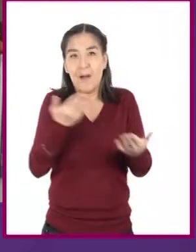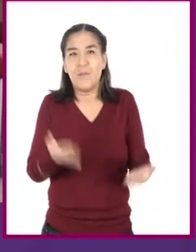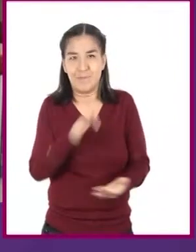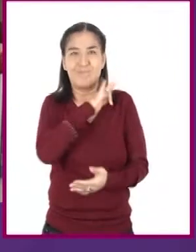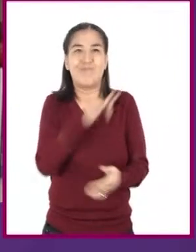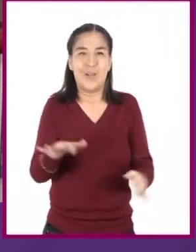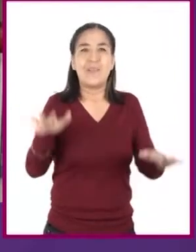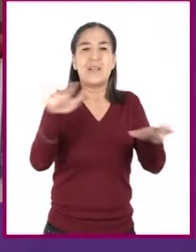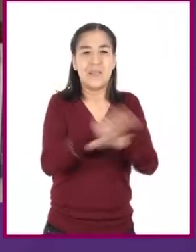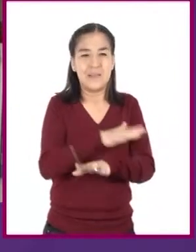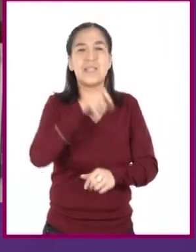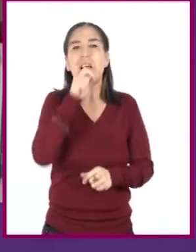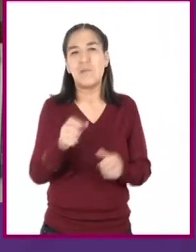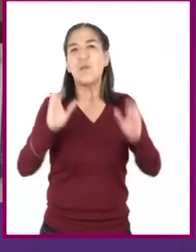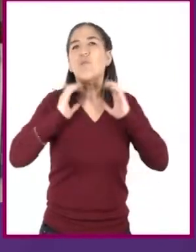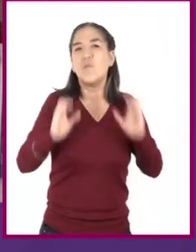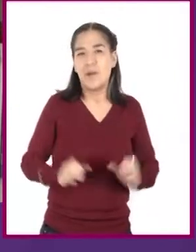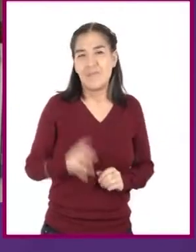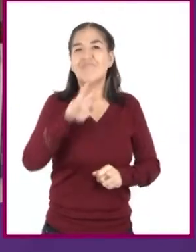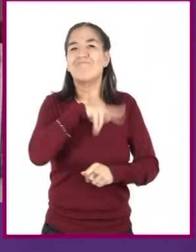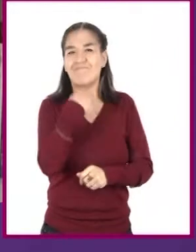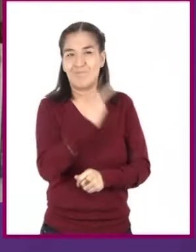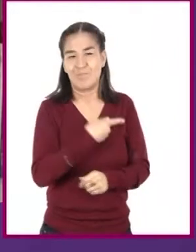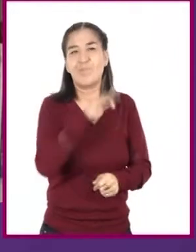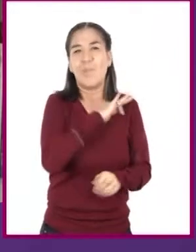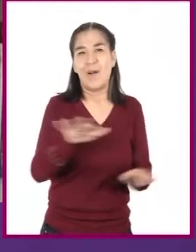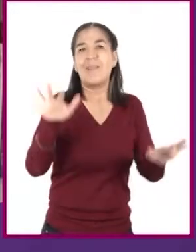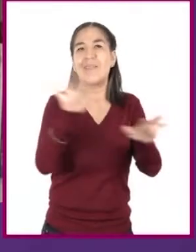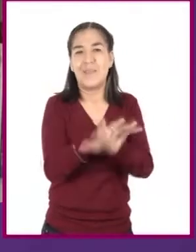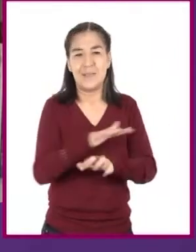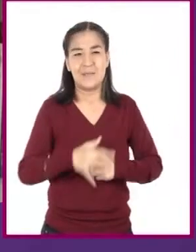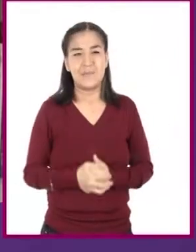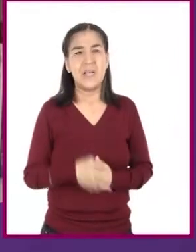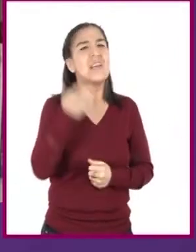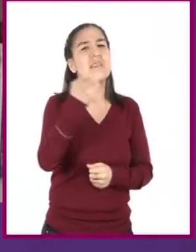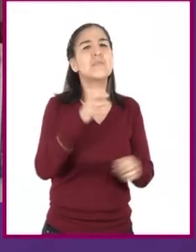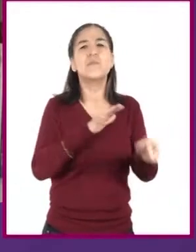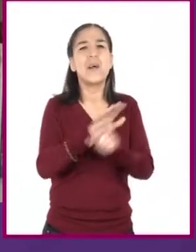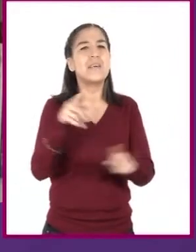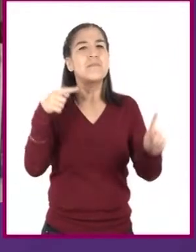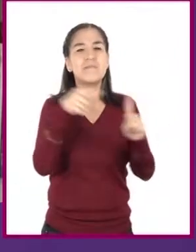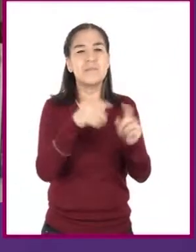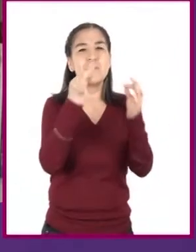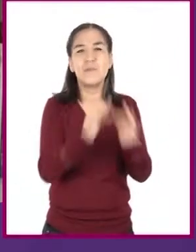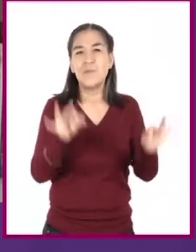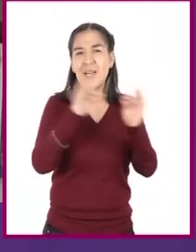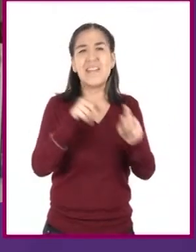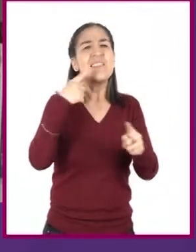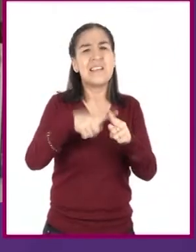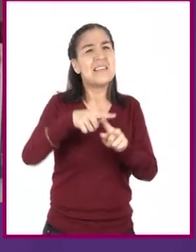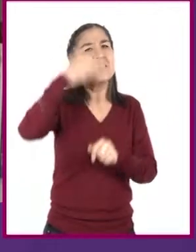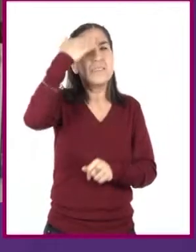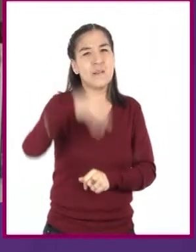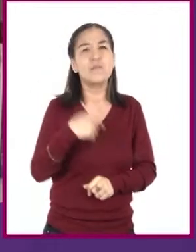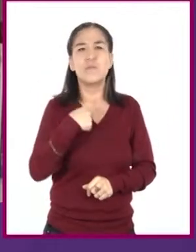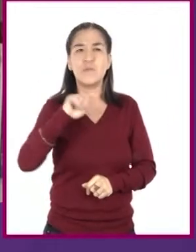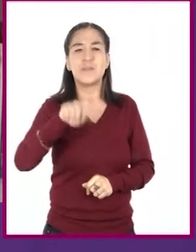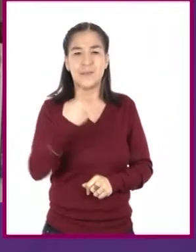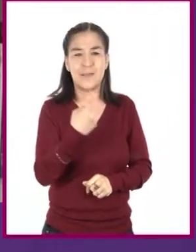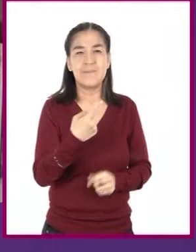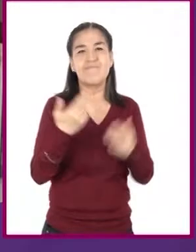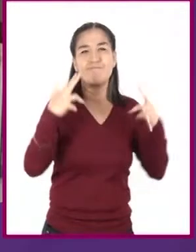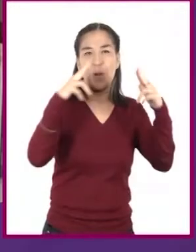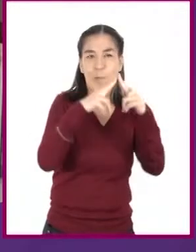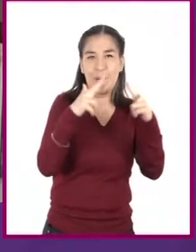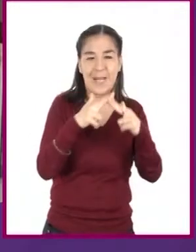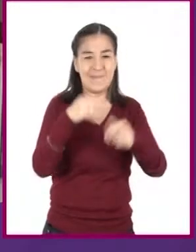incluso anatómicamente. Otra condición estructural y fundamental para saber quiénes somos es el hogar. Es la